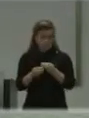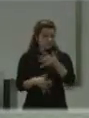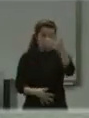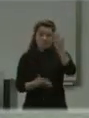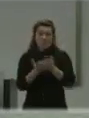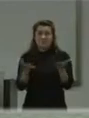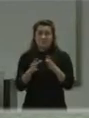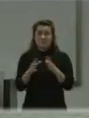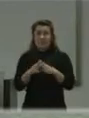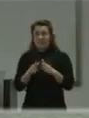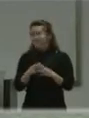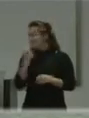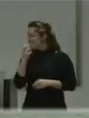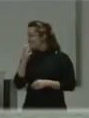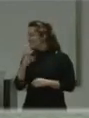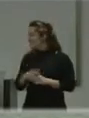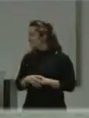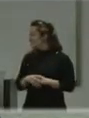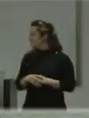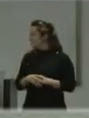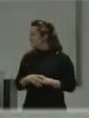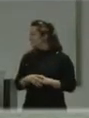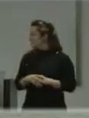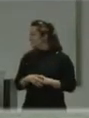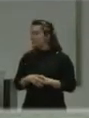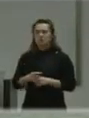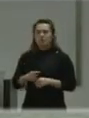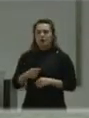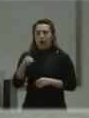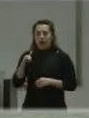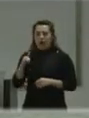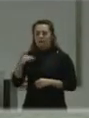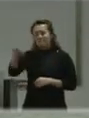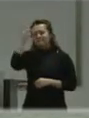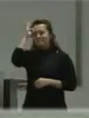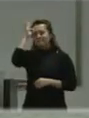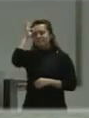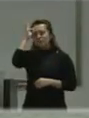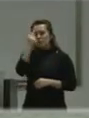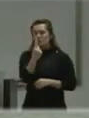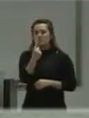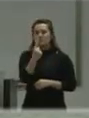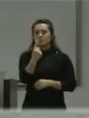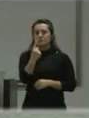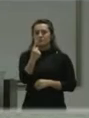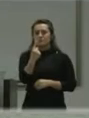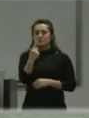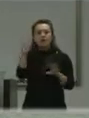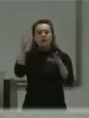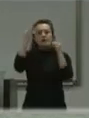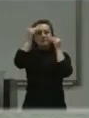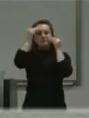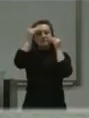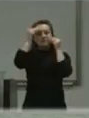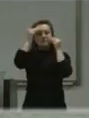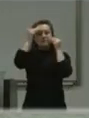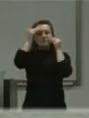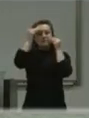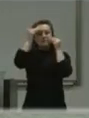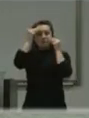pero el único que se me viene la cabeza es pues el aprendizaje